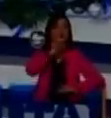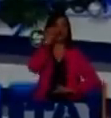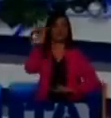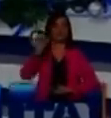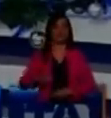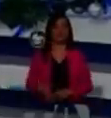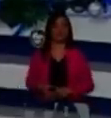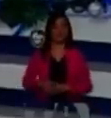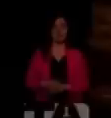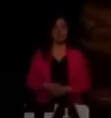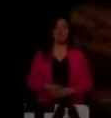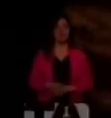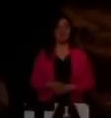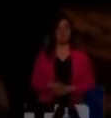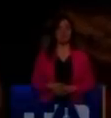de drogas.